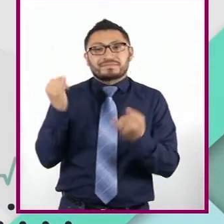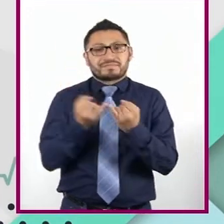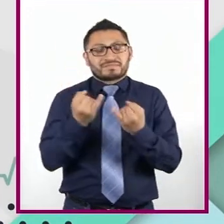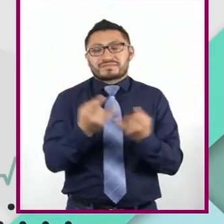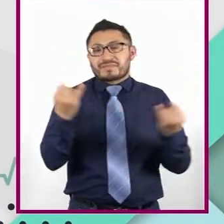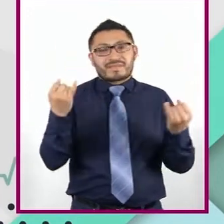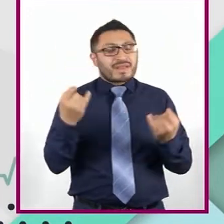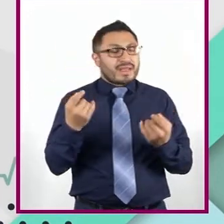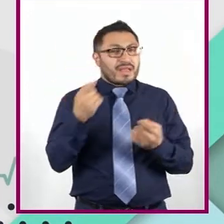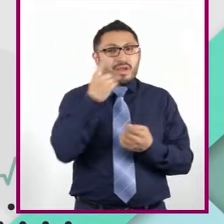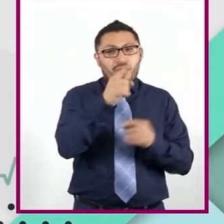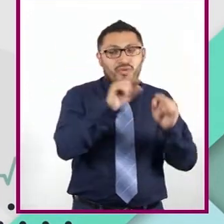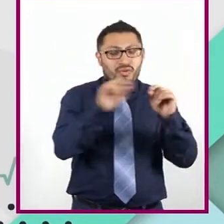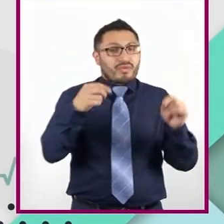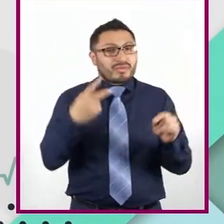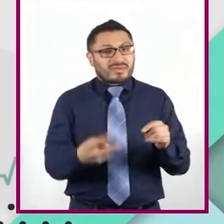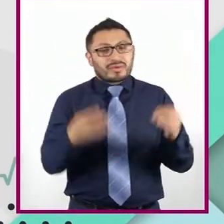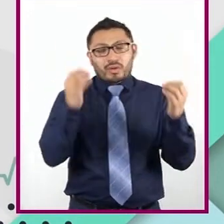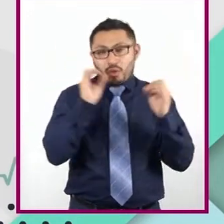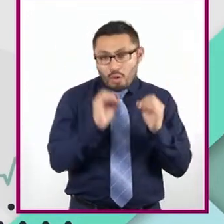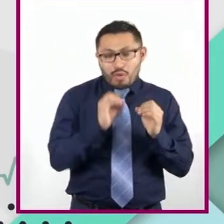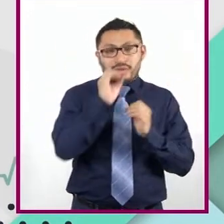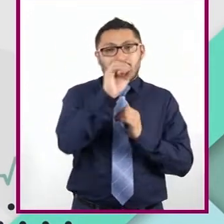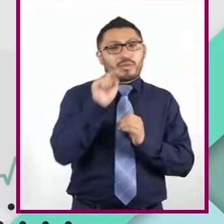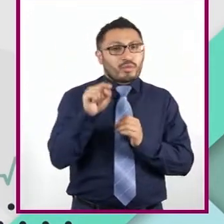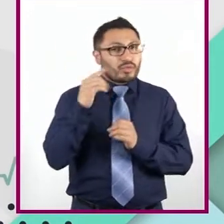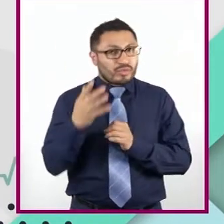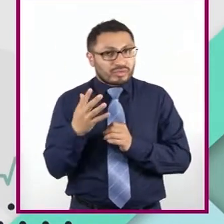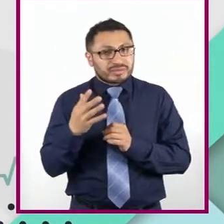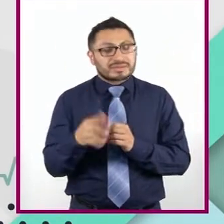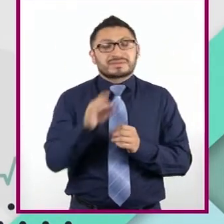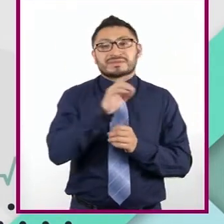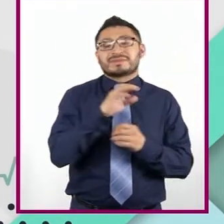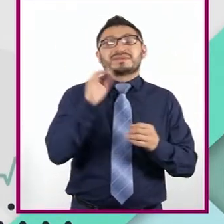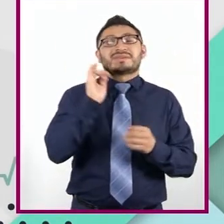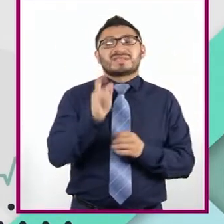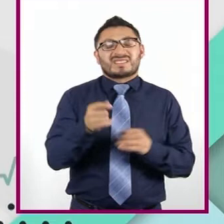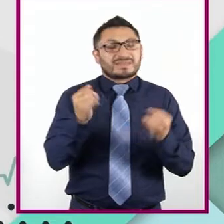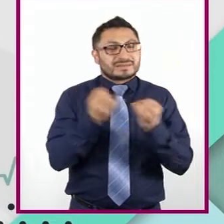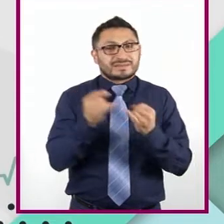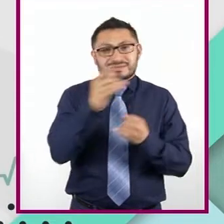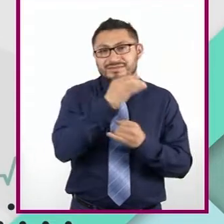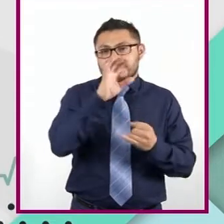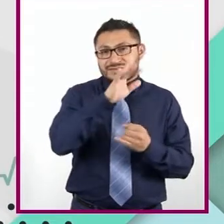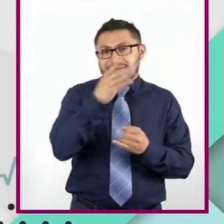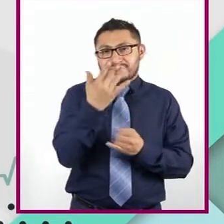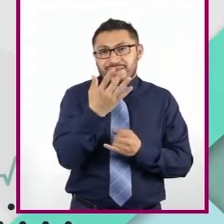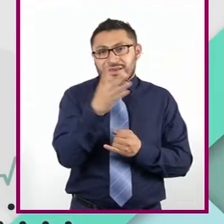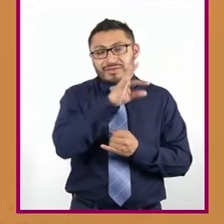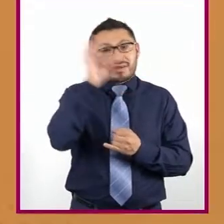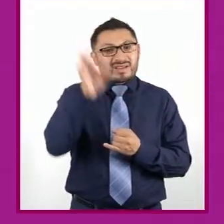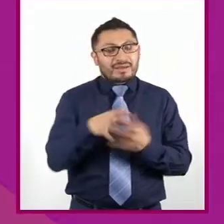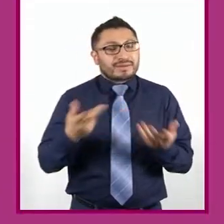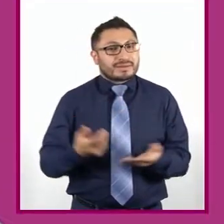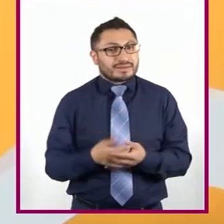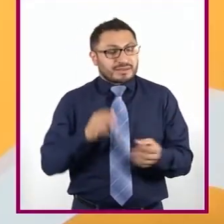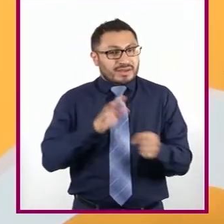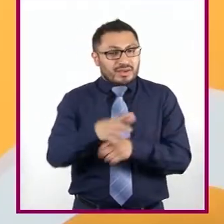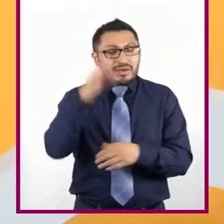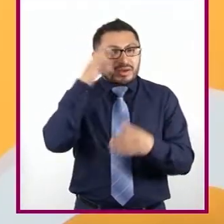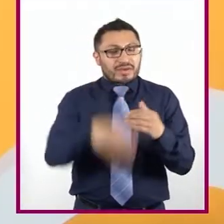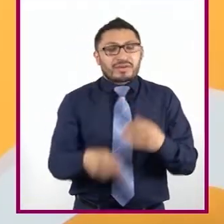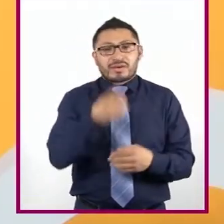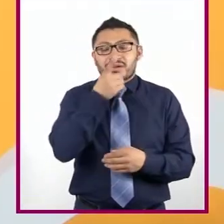es igual a 1 entre 2 o 0.5, equivalente al 50%. ¿Qué concluimos de